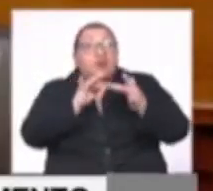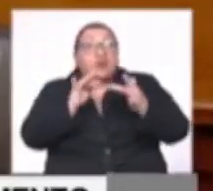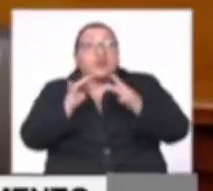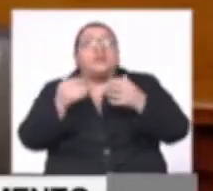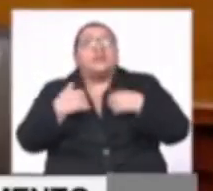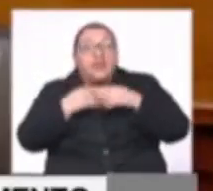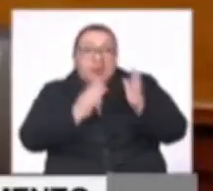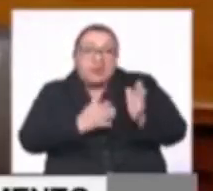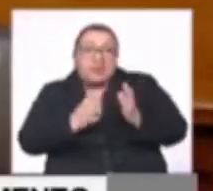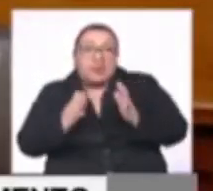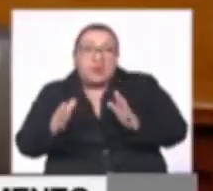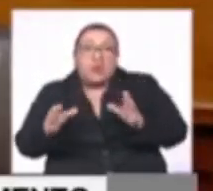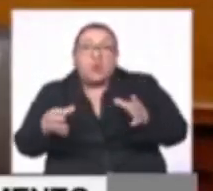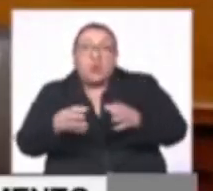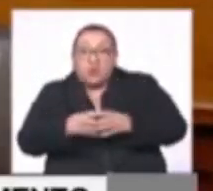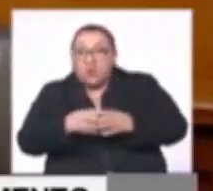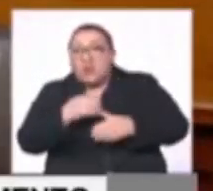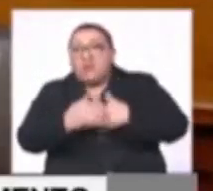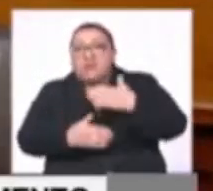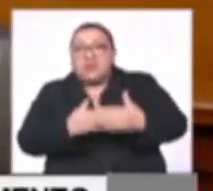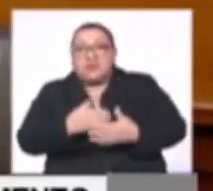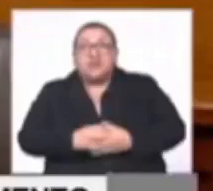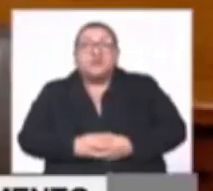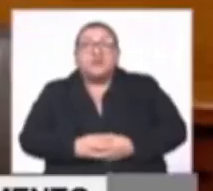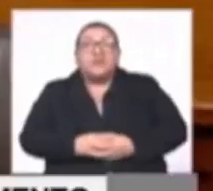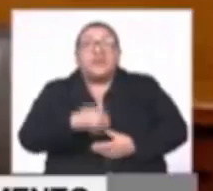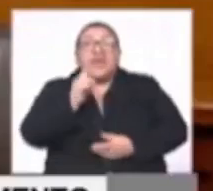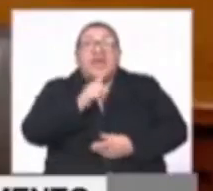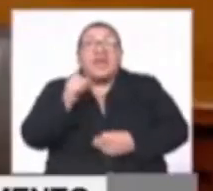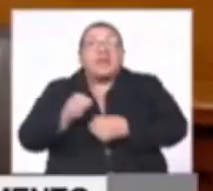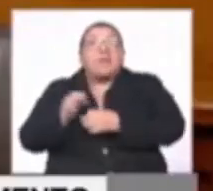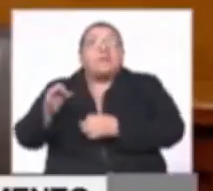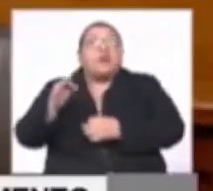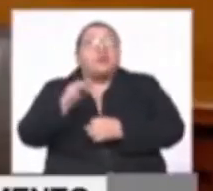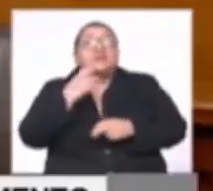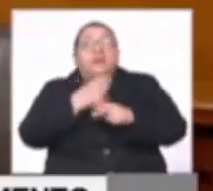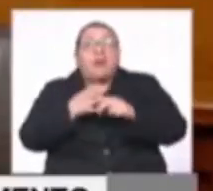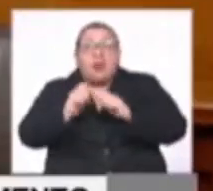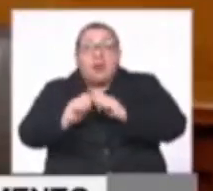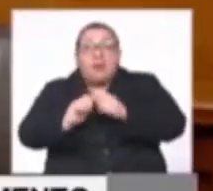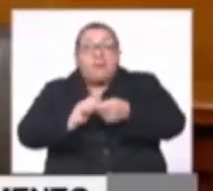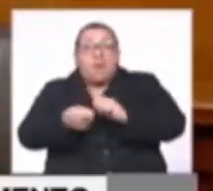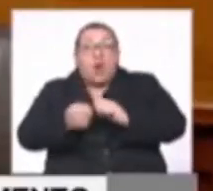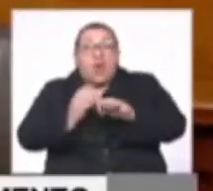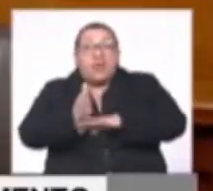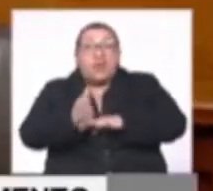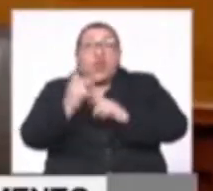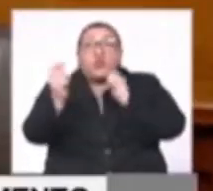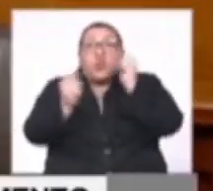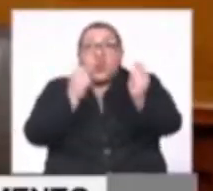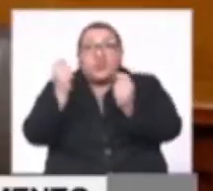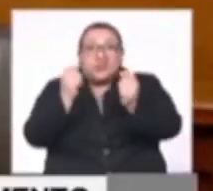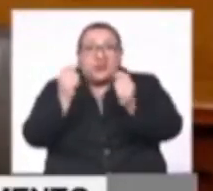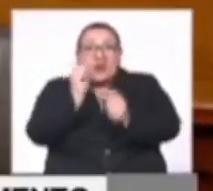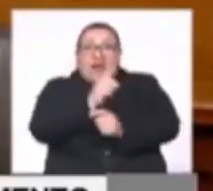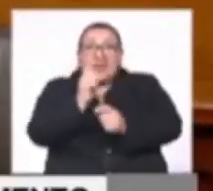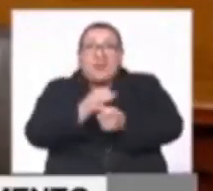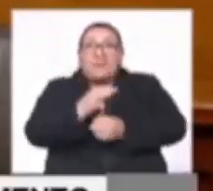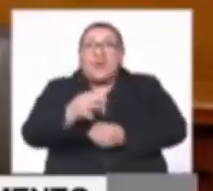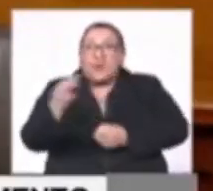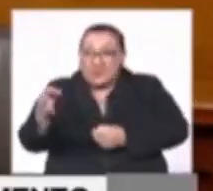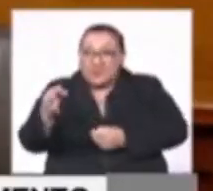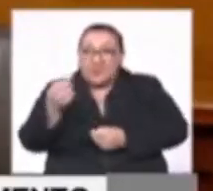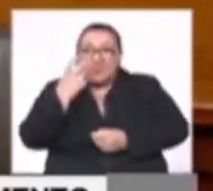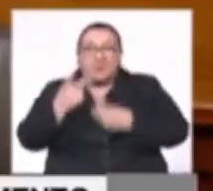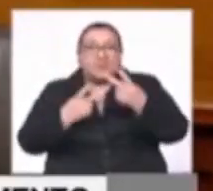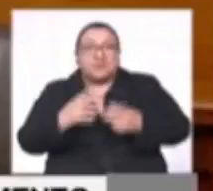deberá implementar un conjunto de procesos para fijar el precio del boleto turístico conforme a la metodología y criterios técnicos que establece el